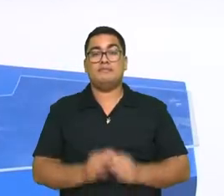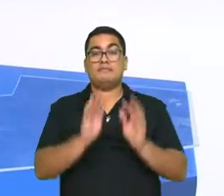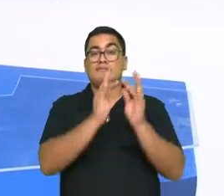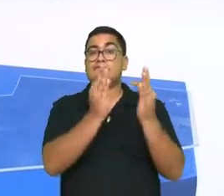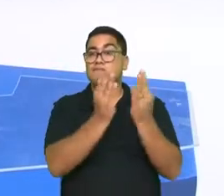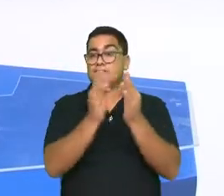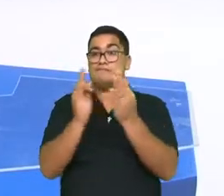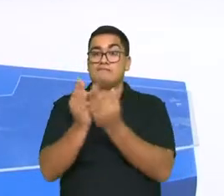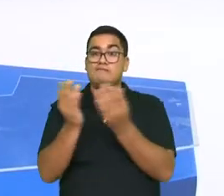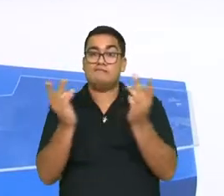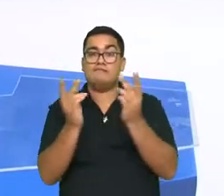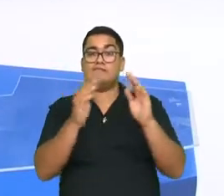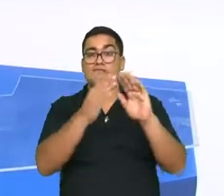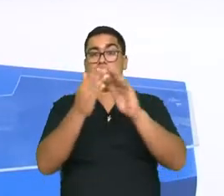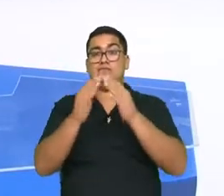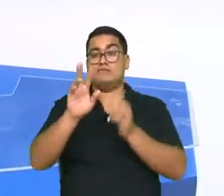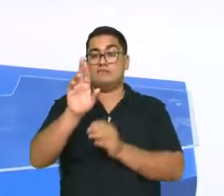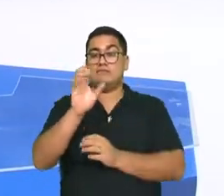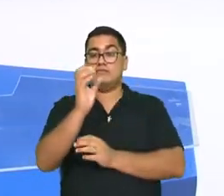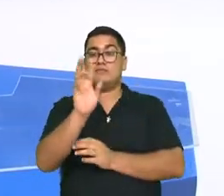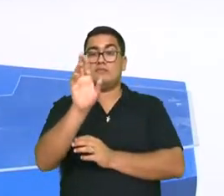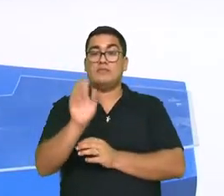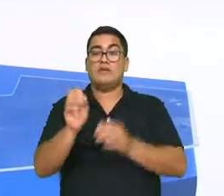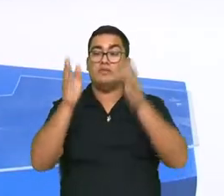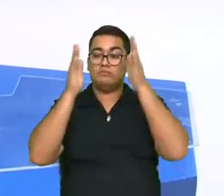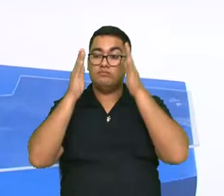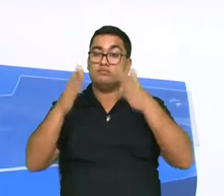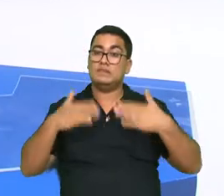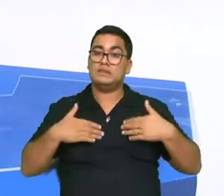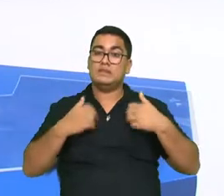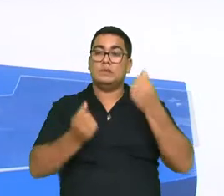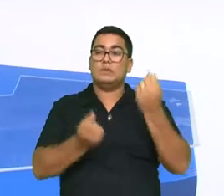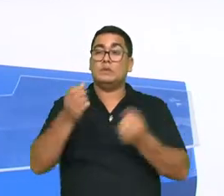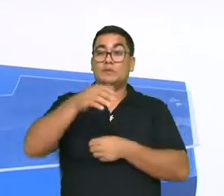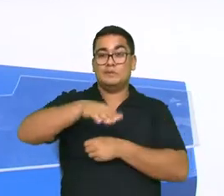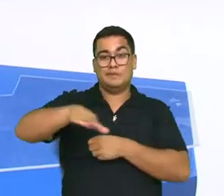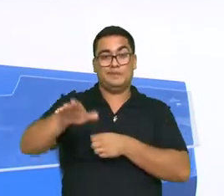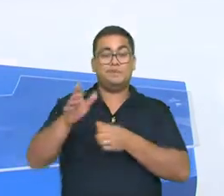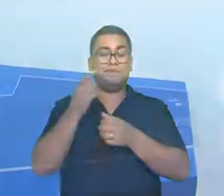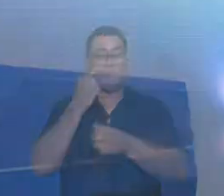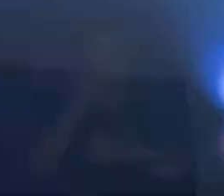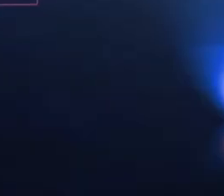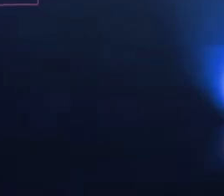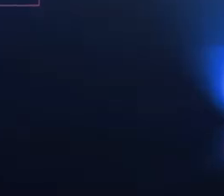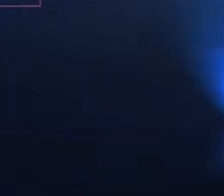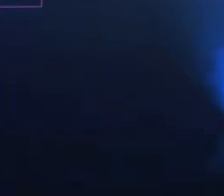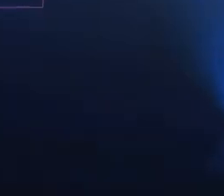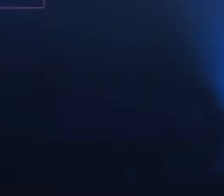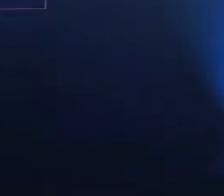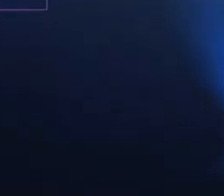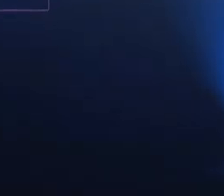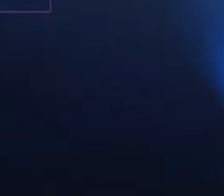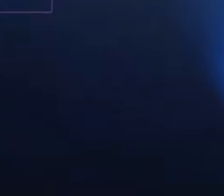Familias del barrio El Recreo recibieron atención en salud en la puerta de sus hogares. Veamos.